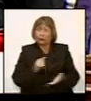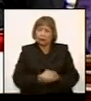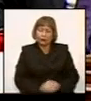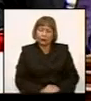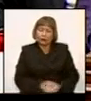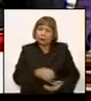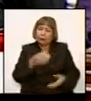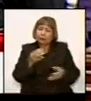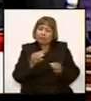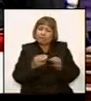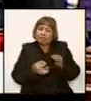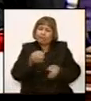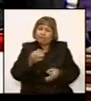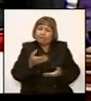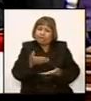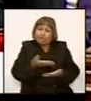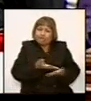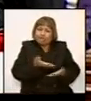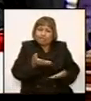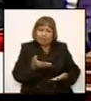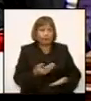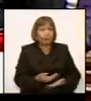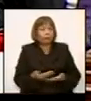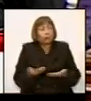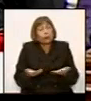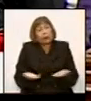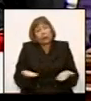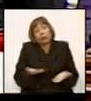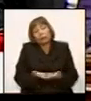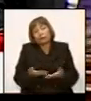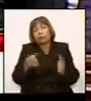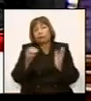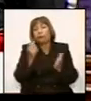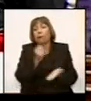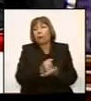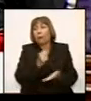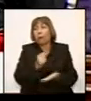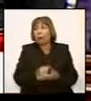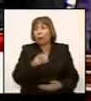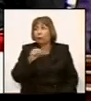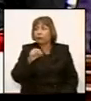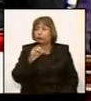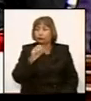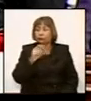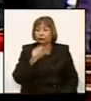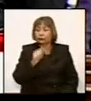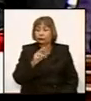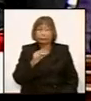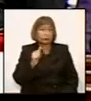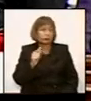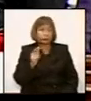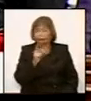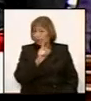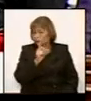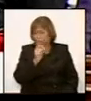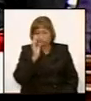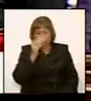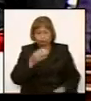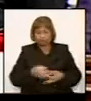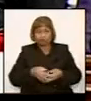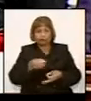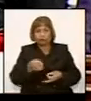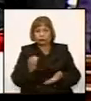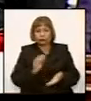lo jurisdiccional y también la cuestión notarial. Y por lo tanto, me parece que no podemos dar más